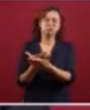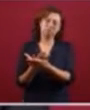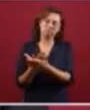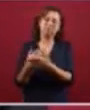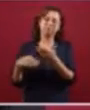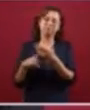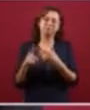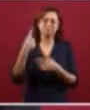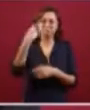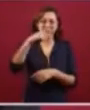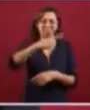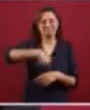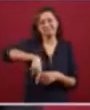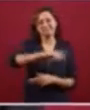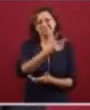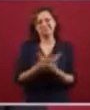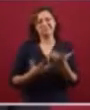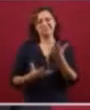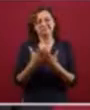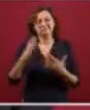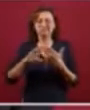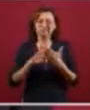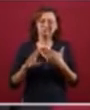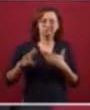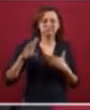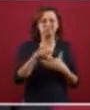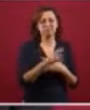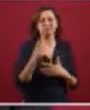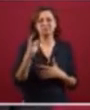proponiendo? De que sea delito grave